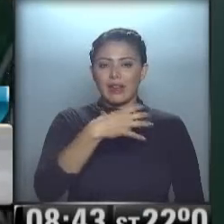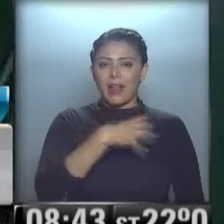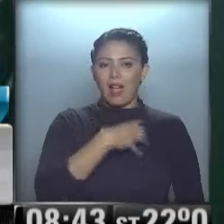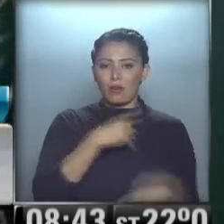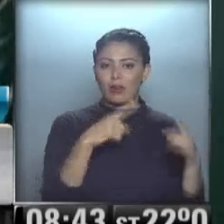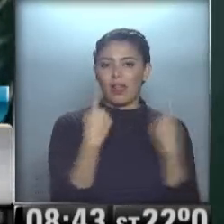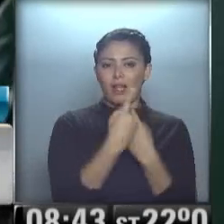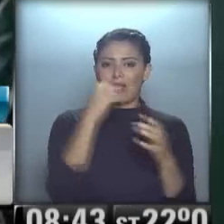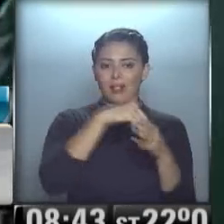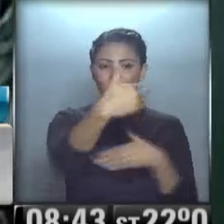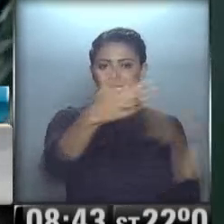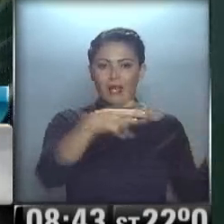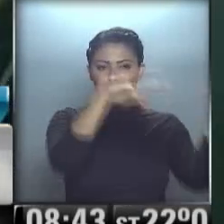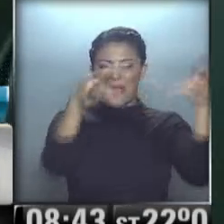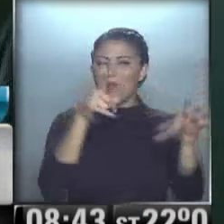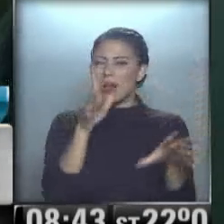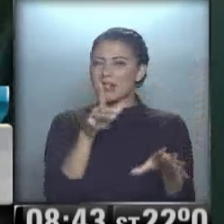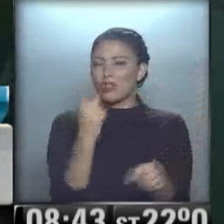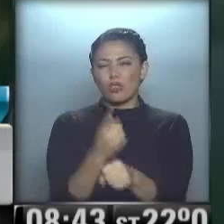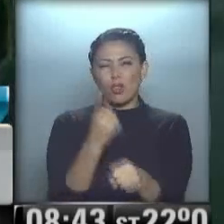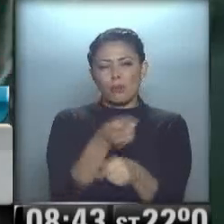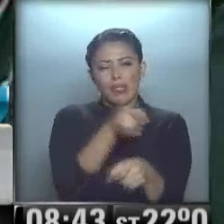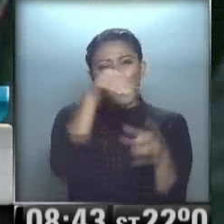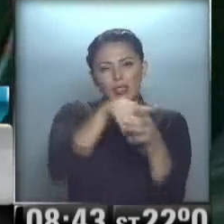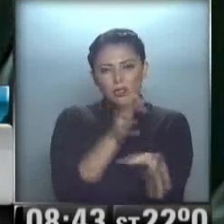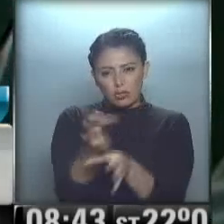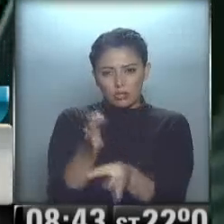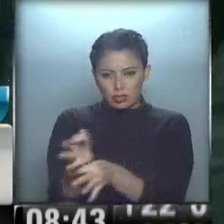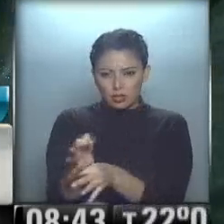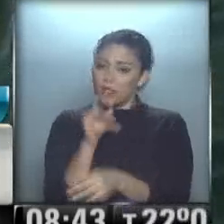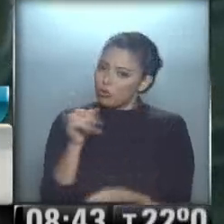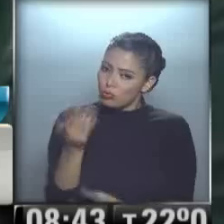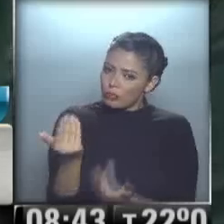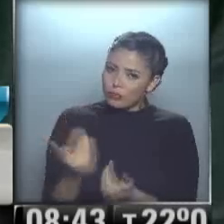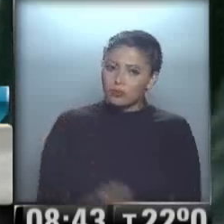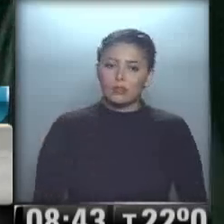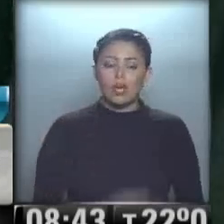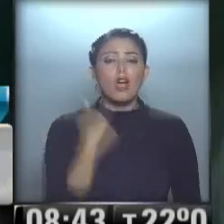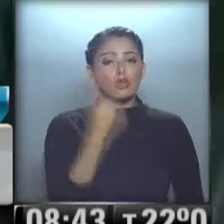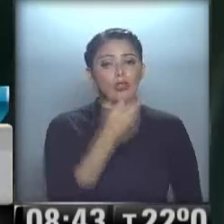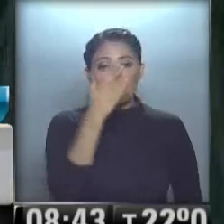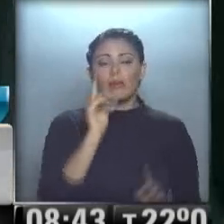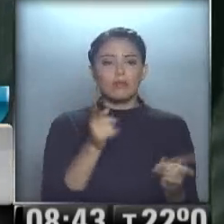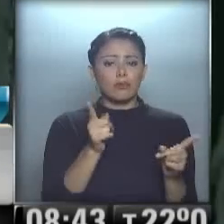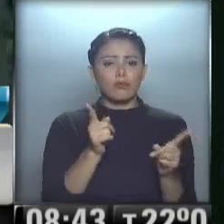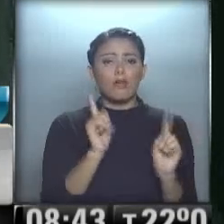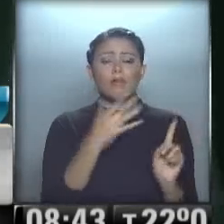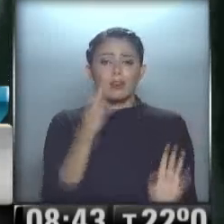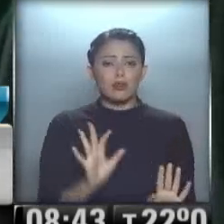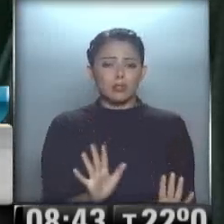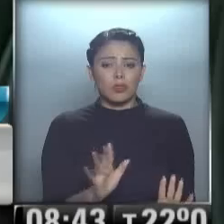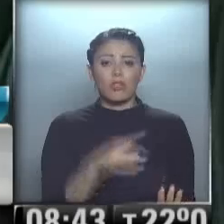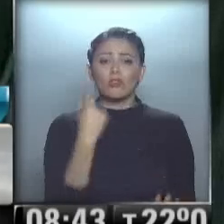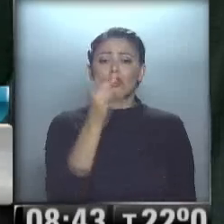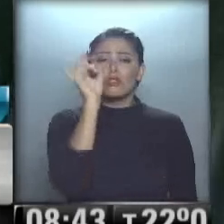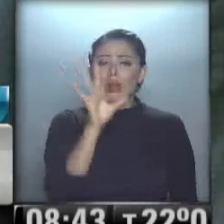parecen eh que no son aptos para el dictado de clases Sí nosotros vamos a continuar con las medidas no somos